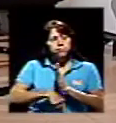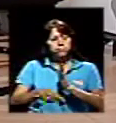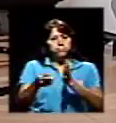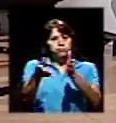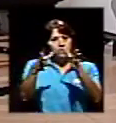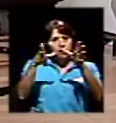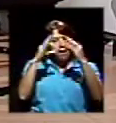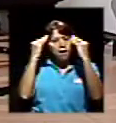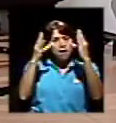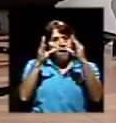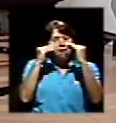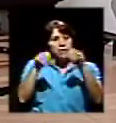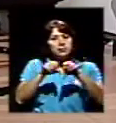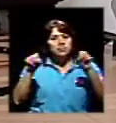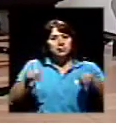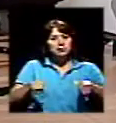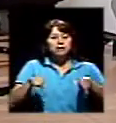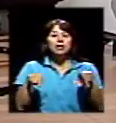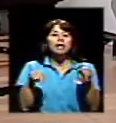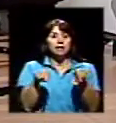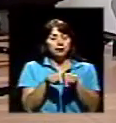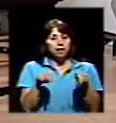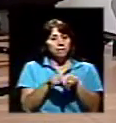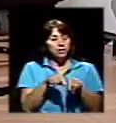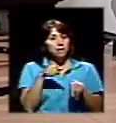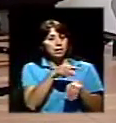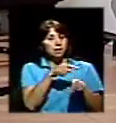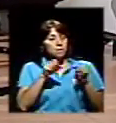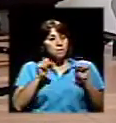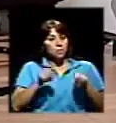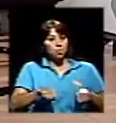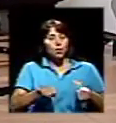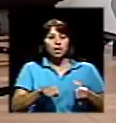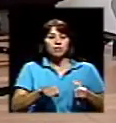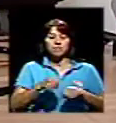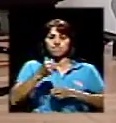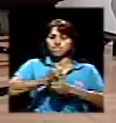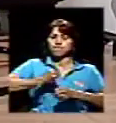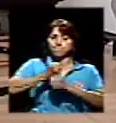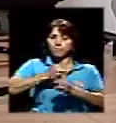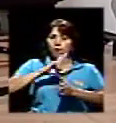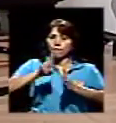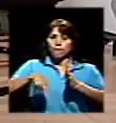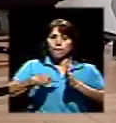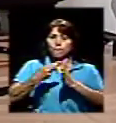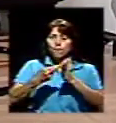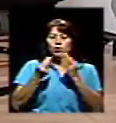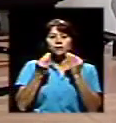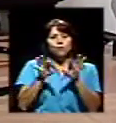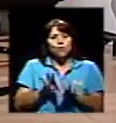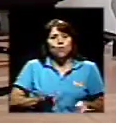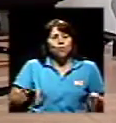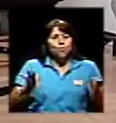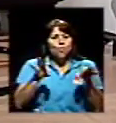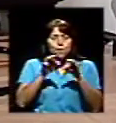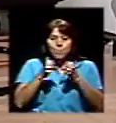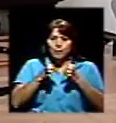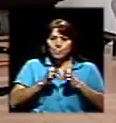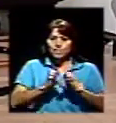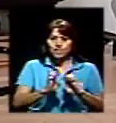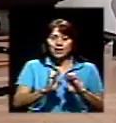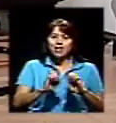que también puede desempeñar papeles estratégicos en distintas sillas de la